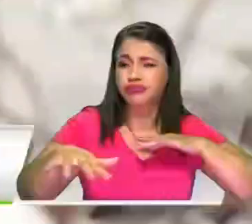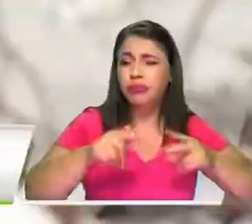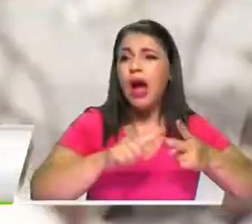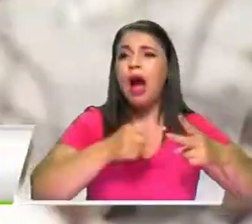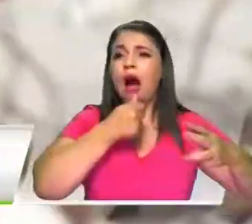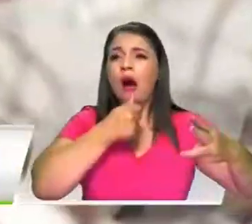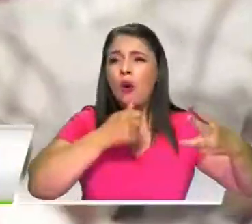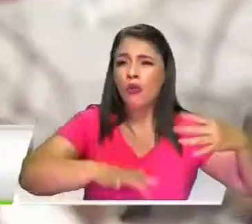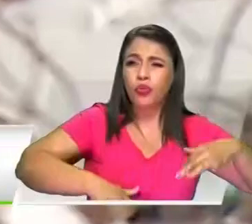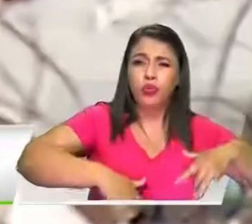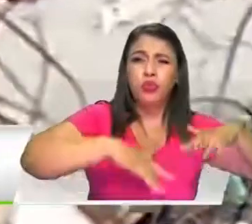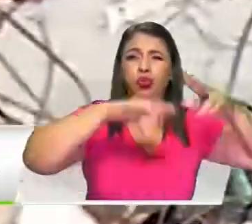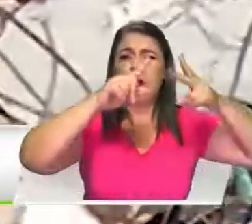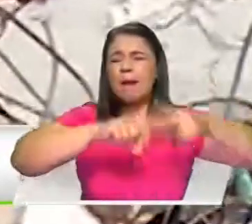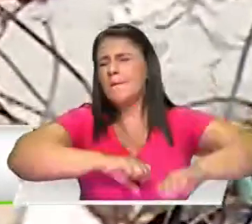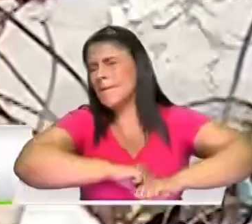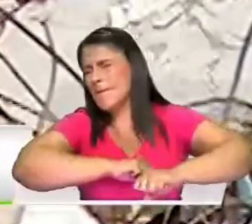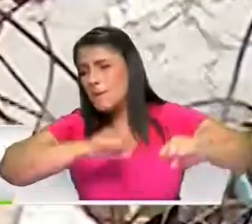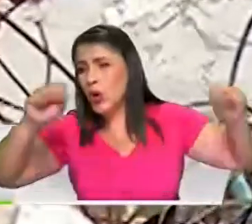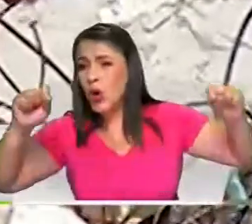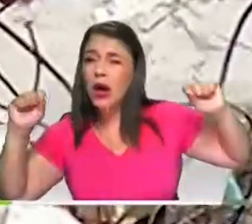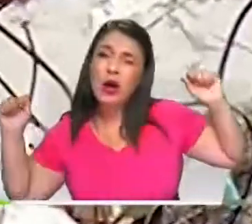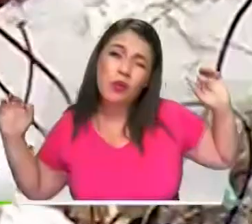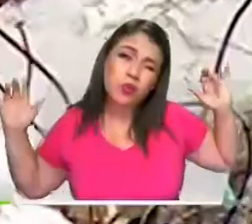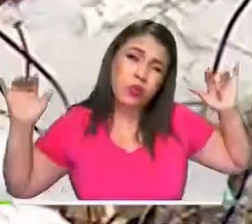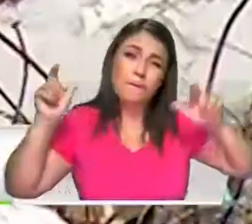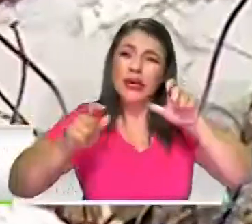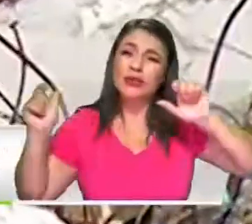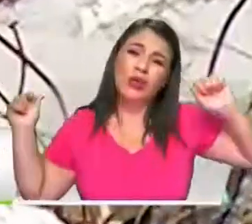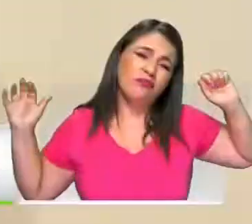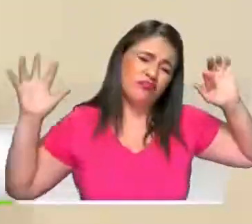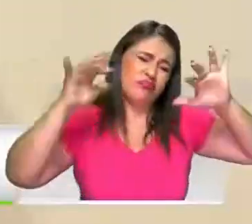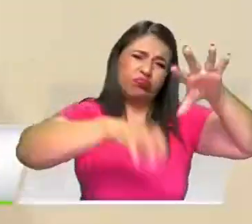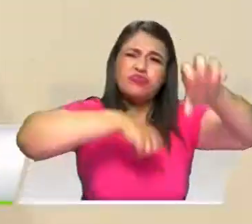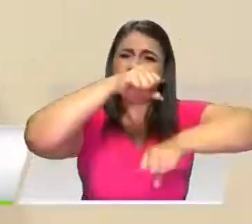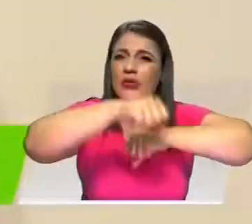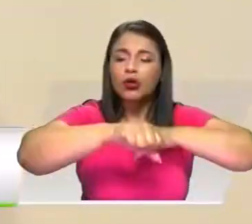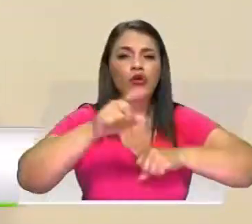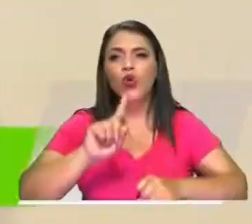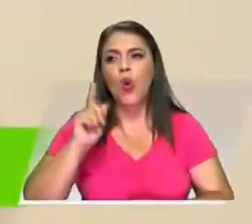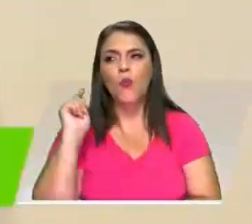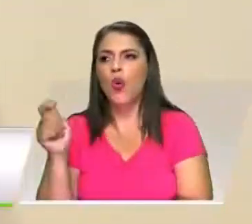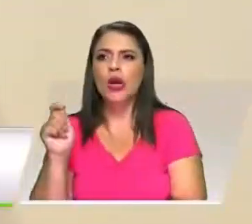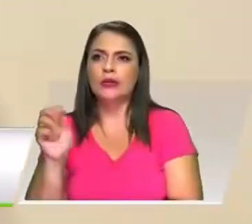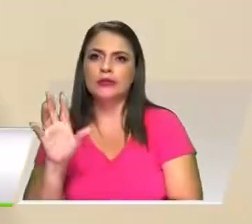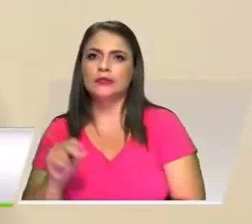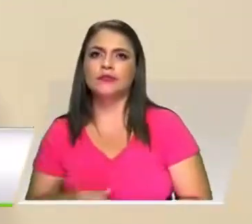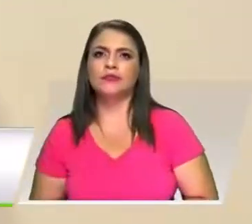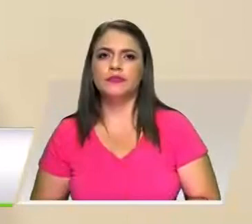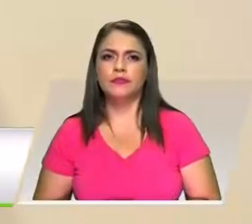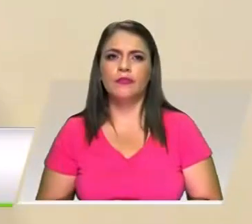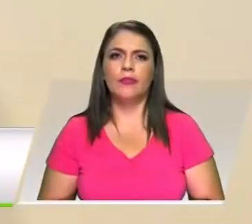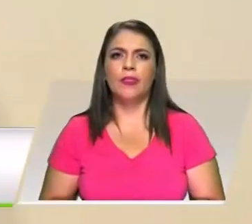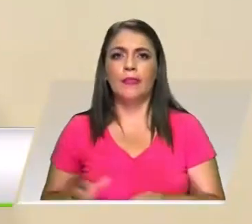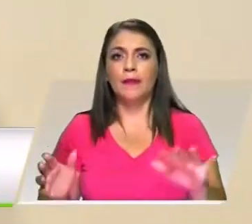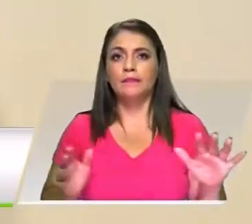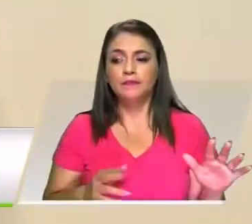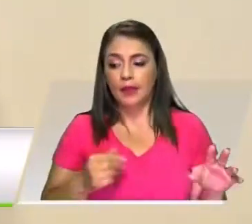inundación, azonada, motín, explosión y en general por agentes externos. A partir de la entrega de la unidad